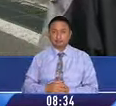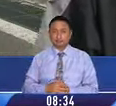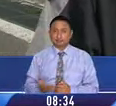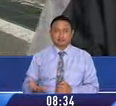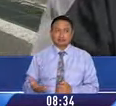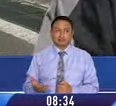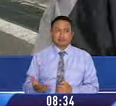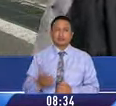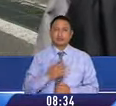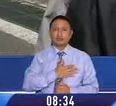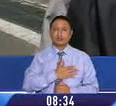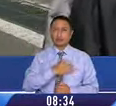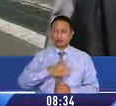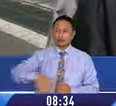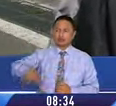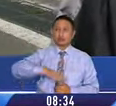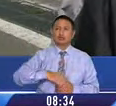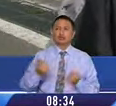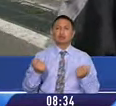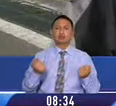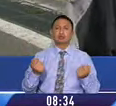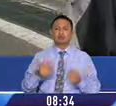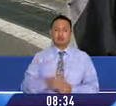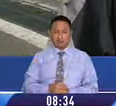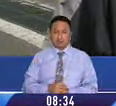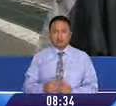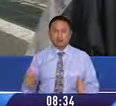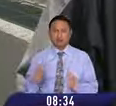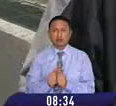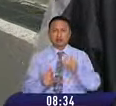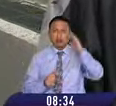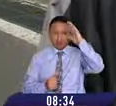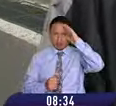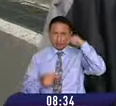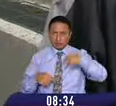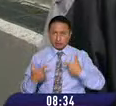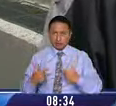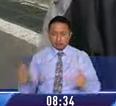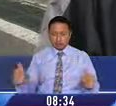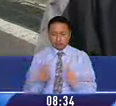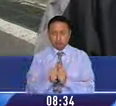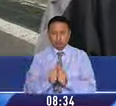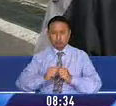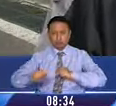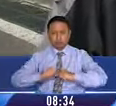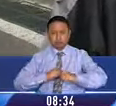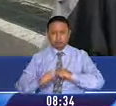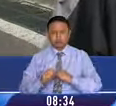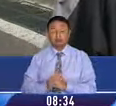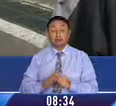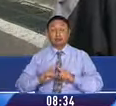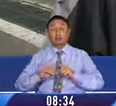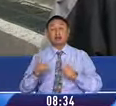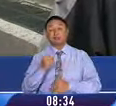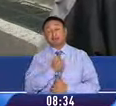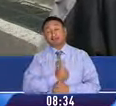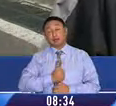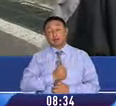Porque ellos ahora están dominando el sector, manifiesta. Conjuntamente con la policía se ha trabajado duro. Pero vuelvo y repito,